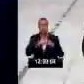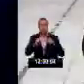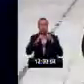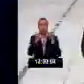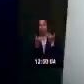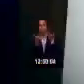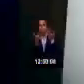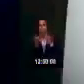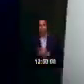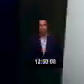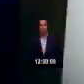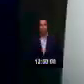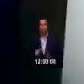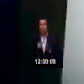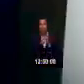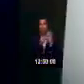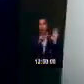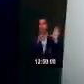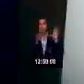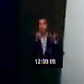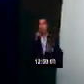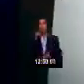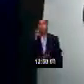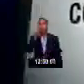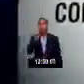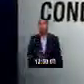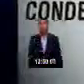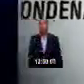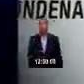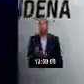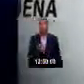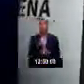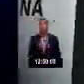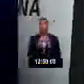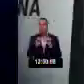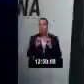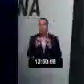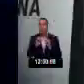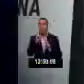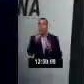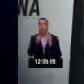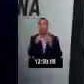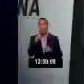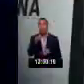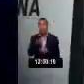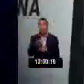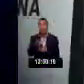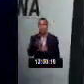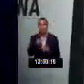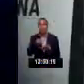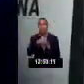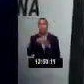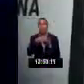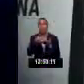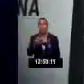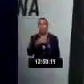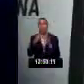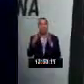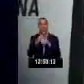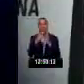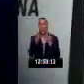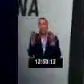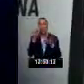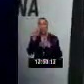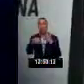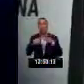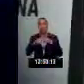Se lo contamos en el siguiente reportaje. Artículo 69.1, comiso sin condena. Las y los juzgadores podrán ordenar el comiso de bienes